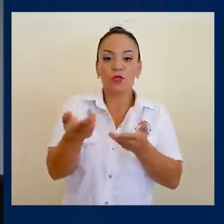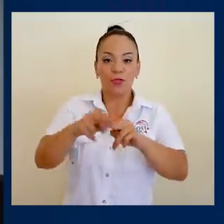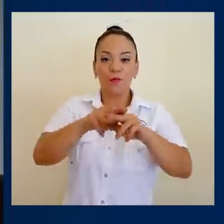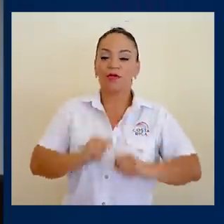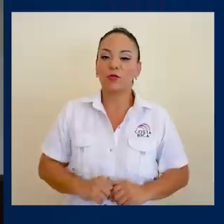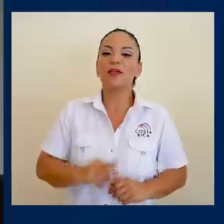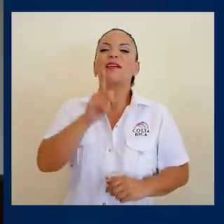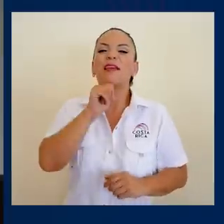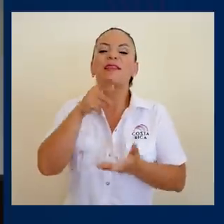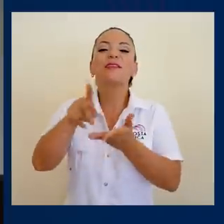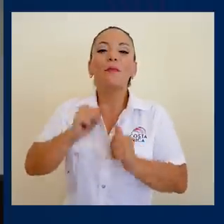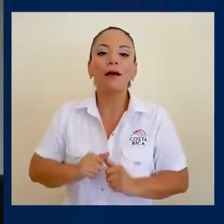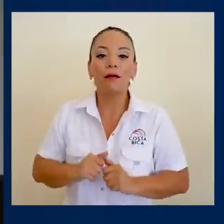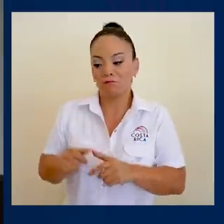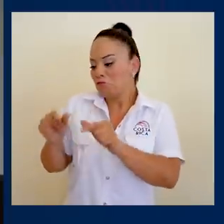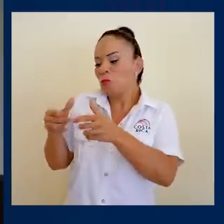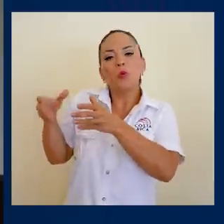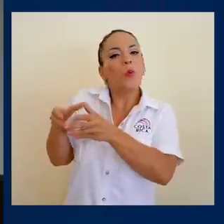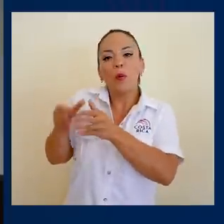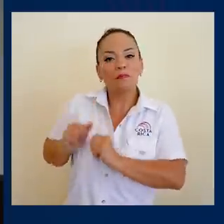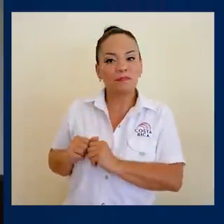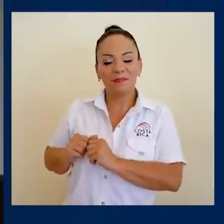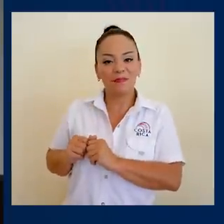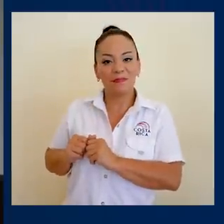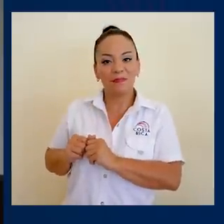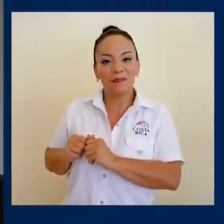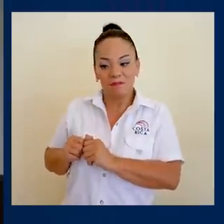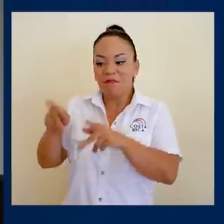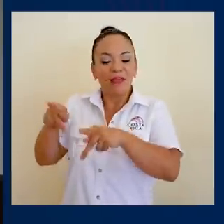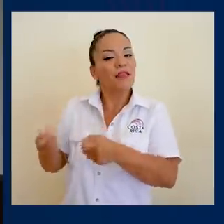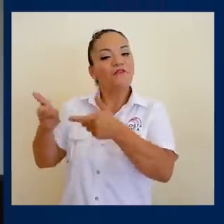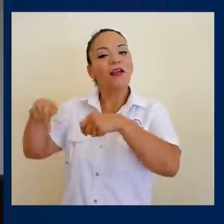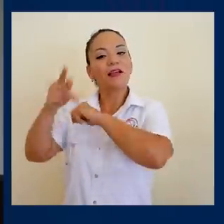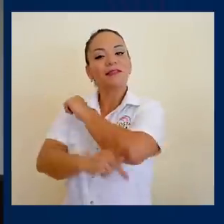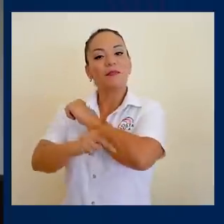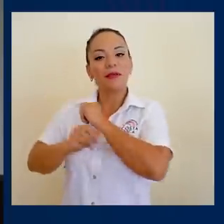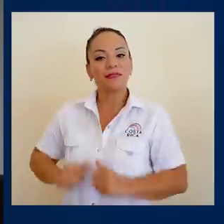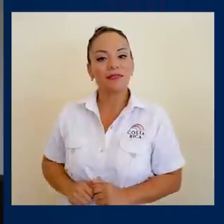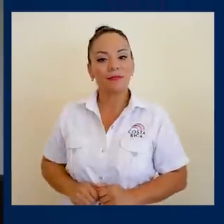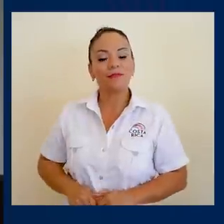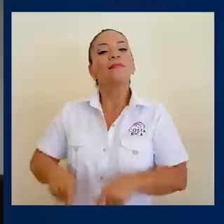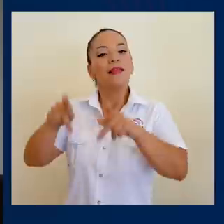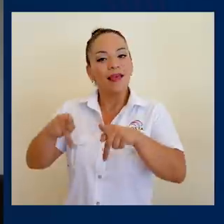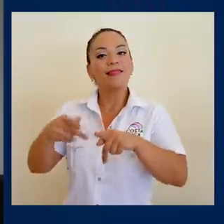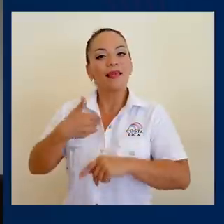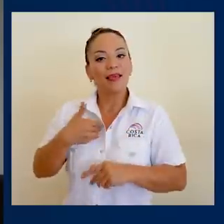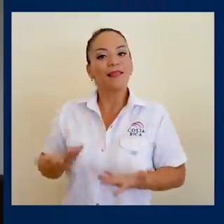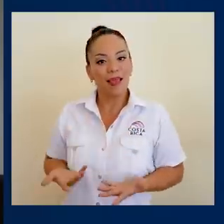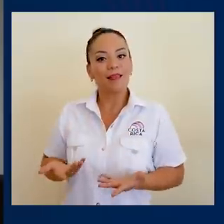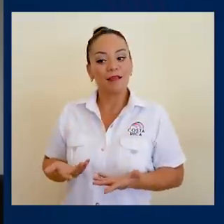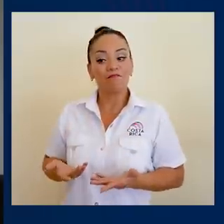recaudación. ¿Quiénes son esos? Un puñado de la gente más rica de este país. Gente que